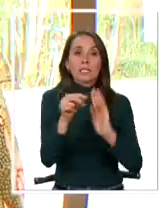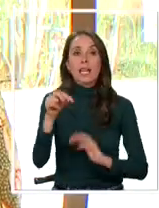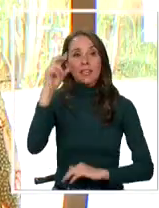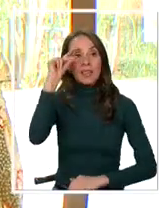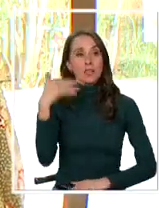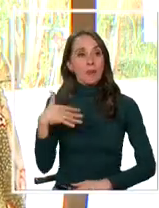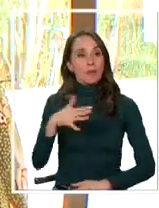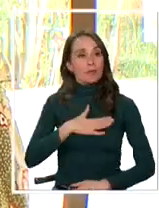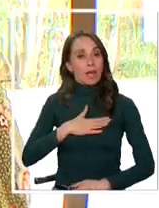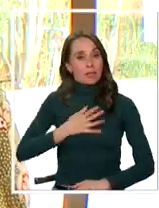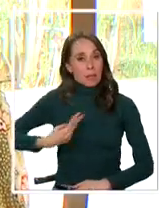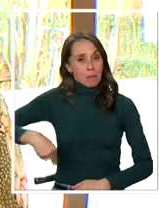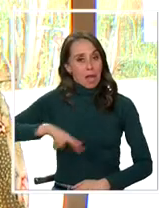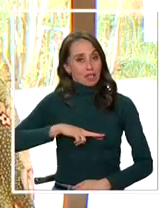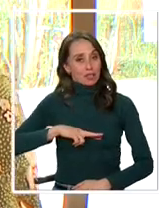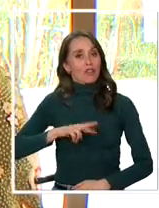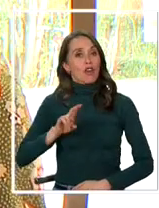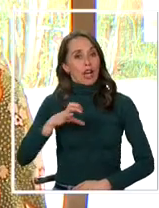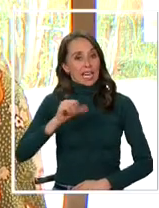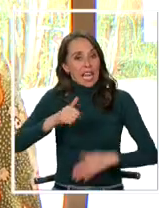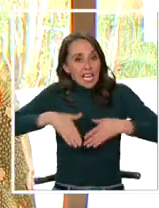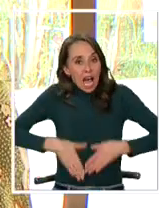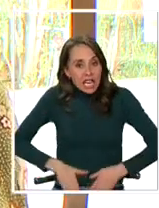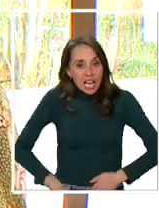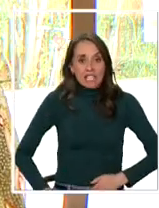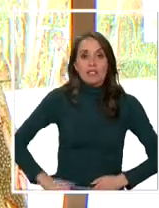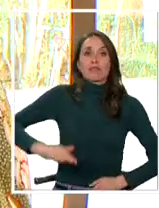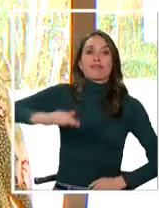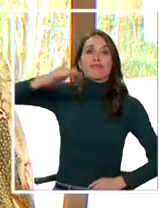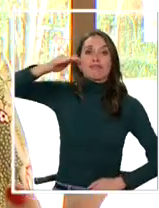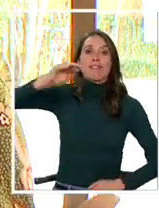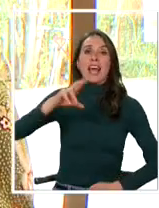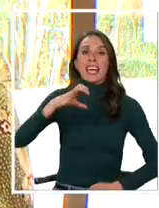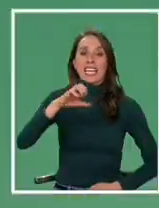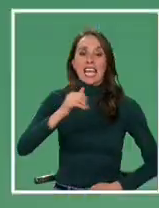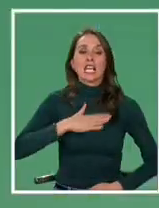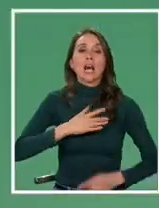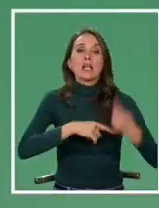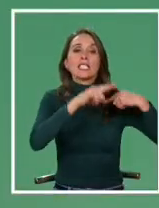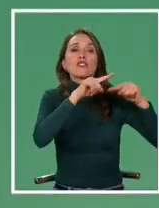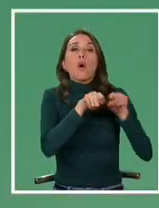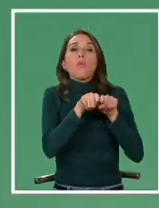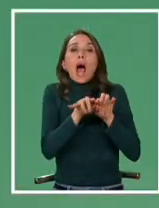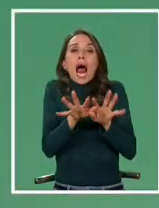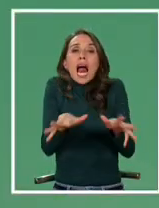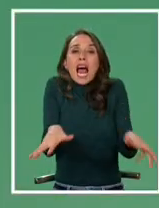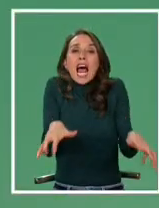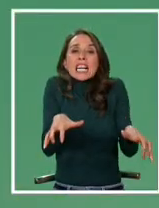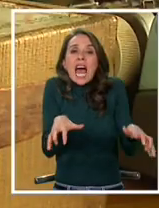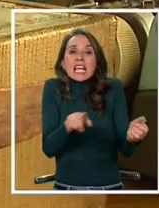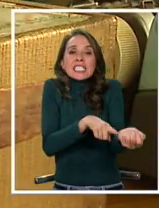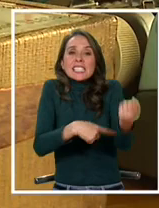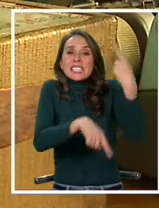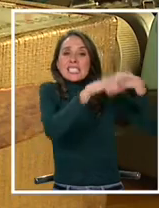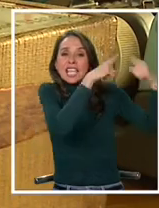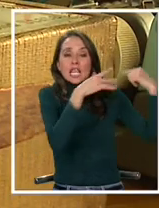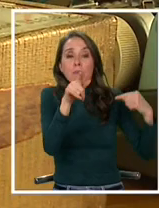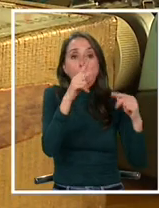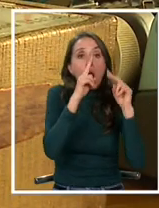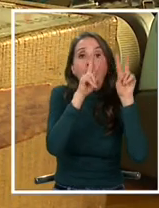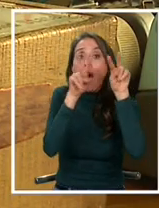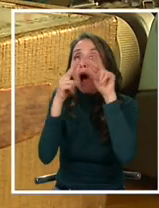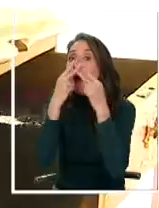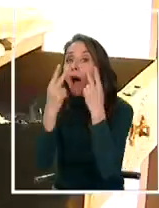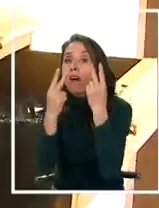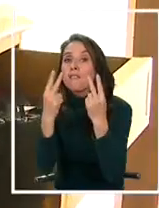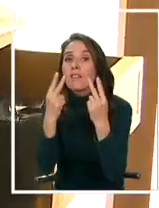importante para nosotros los renquino los que nacimos ad en renca son nuestras raíces es muy importante que vean el